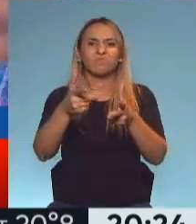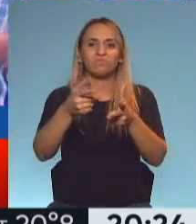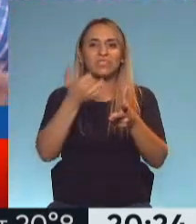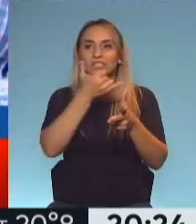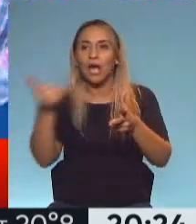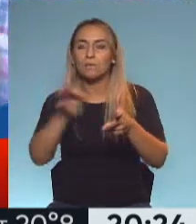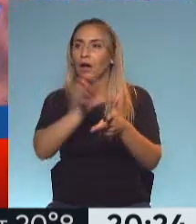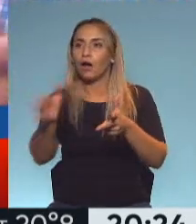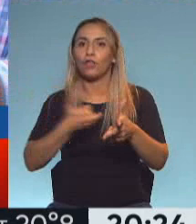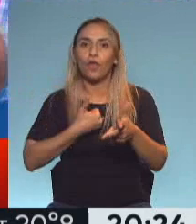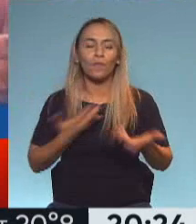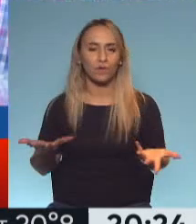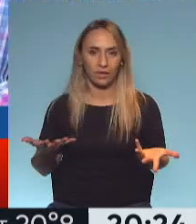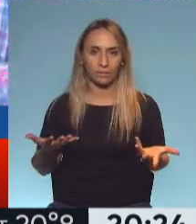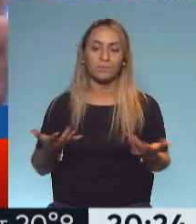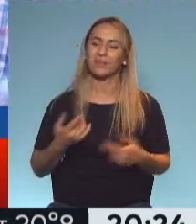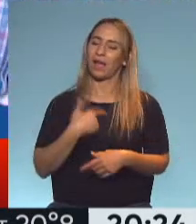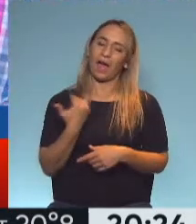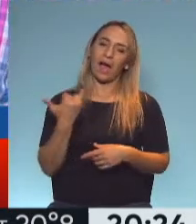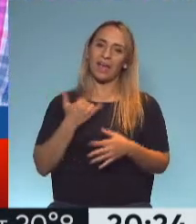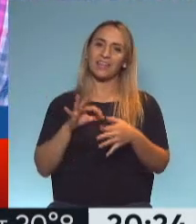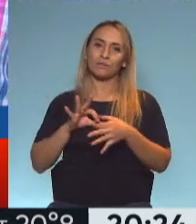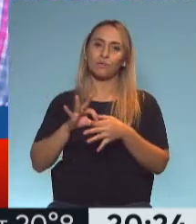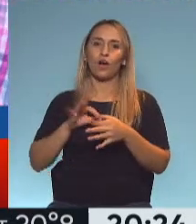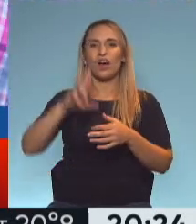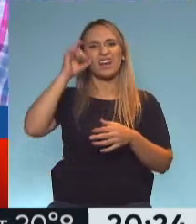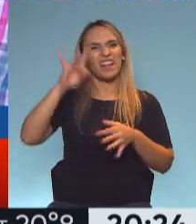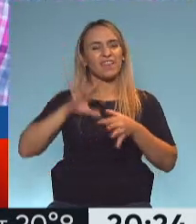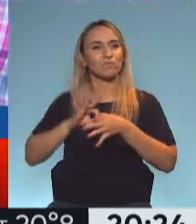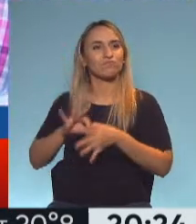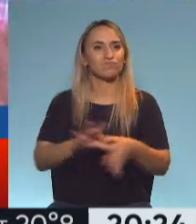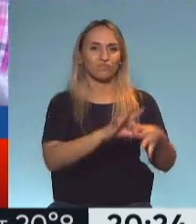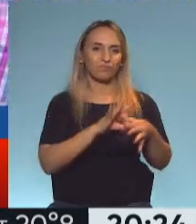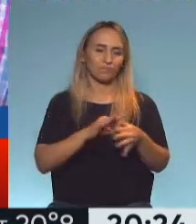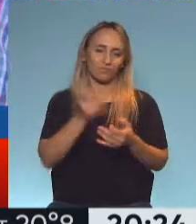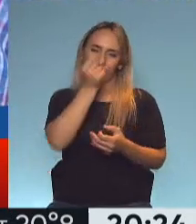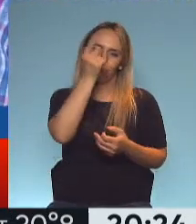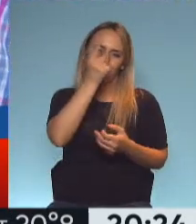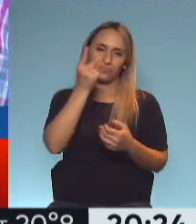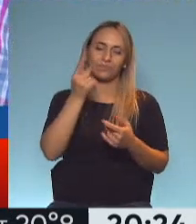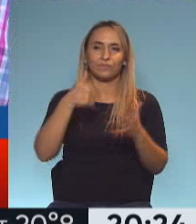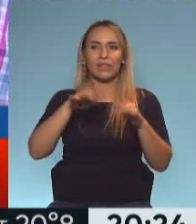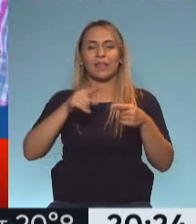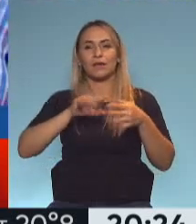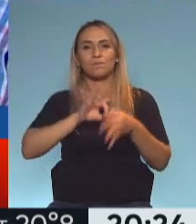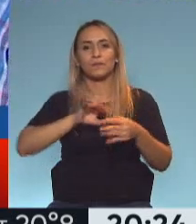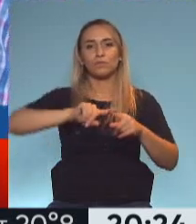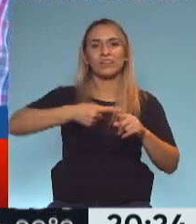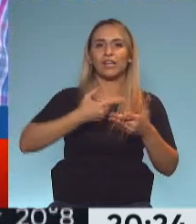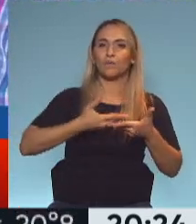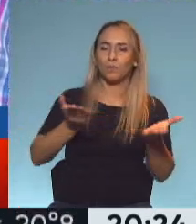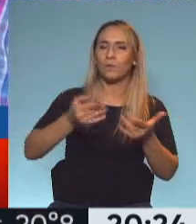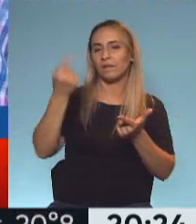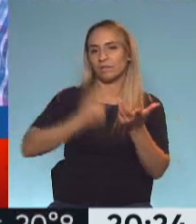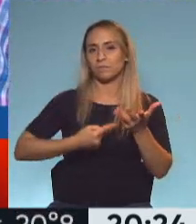los excombatientes enseguida se saben cuáles son las Bien. noticias, ¿no? Más que nada todo lo vinculado a las políticas públicas.